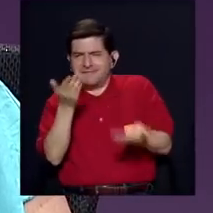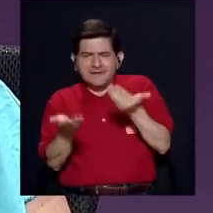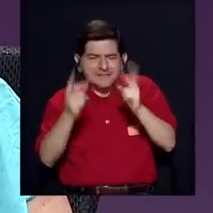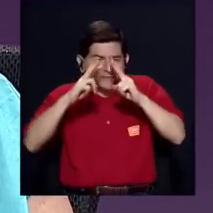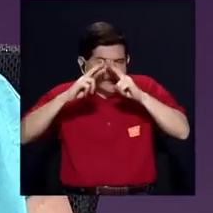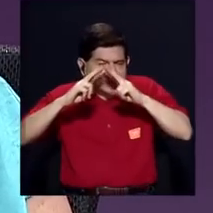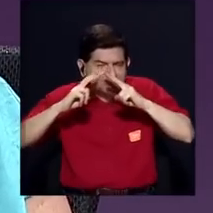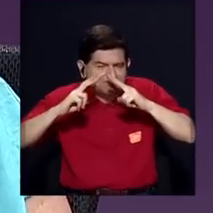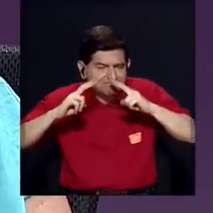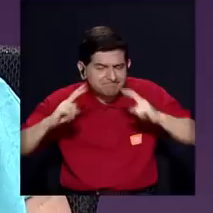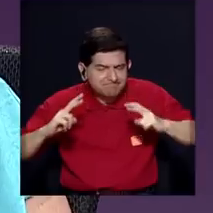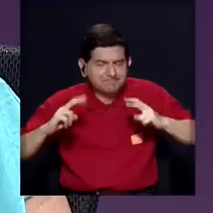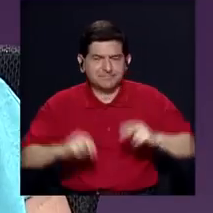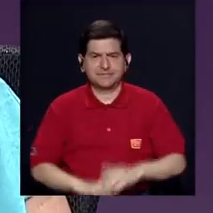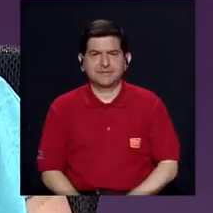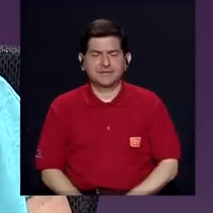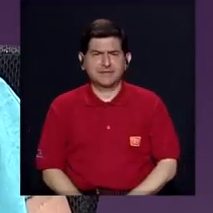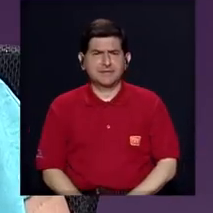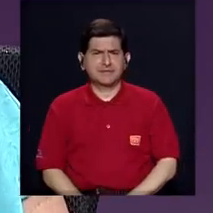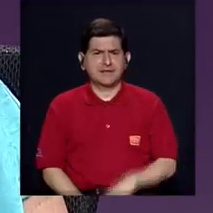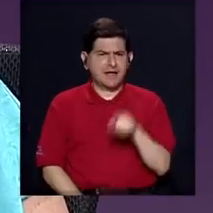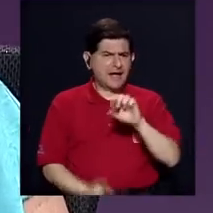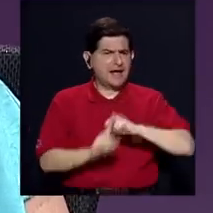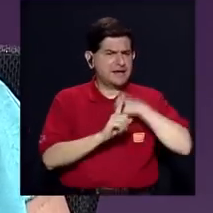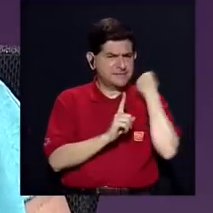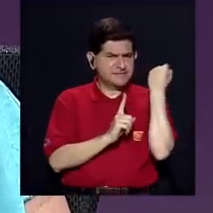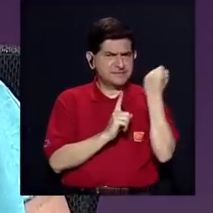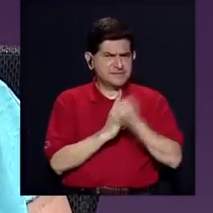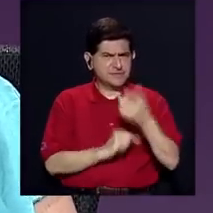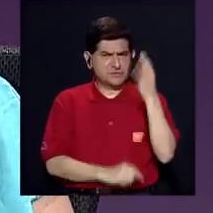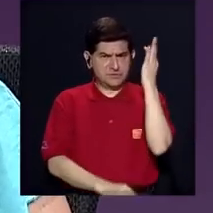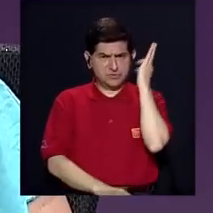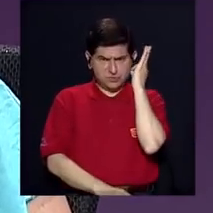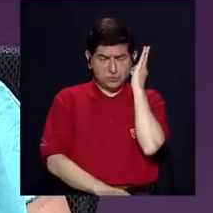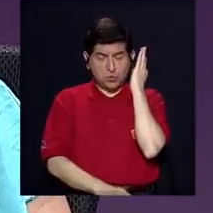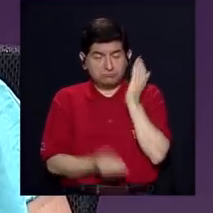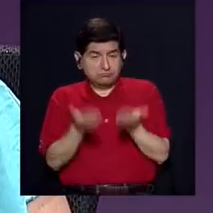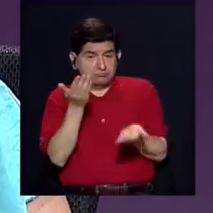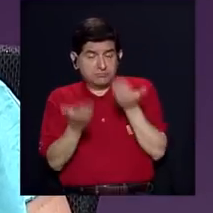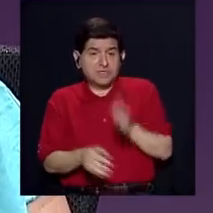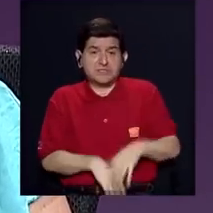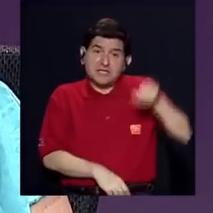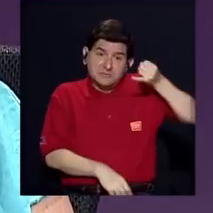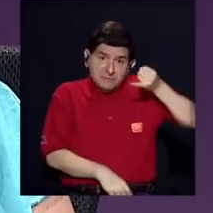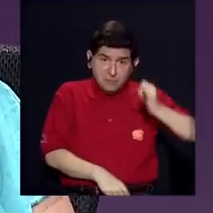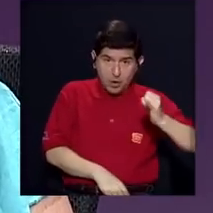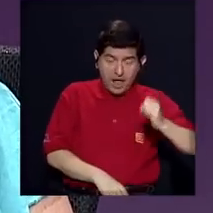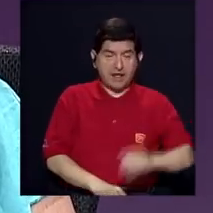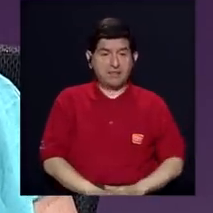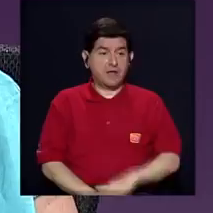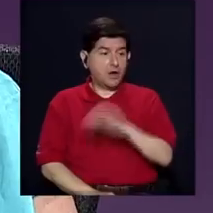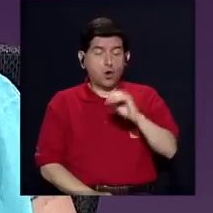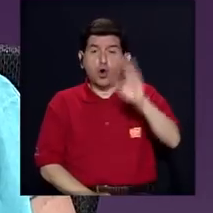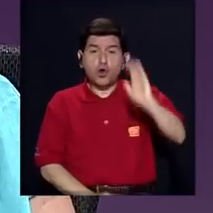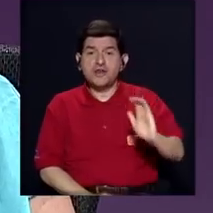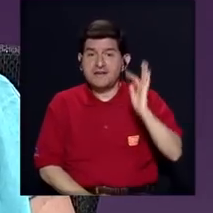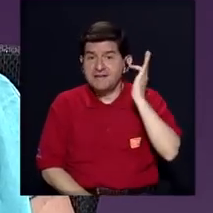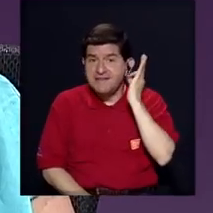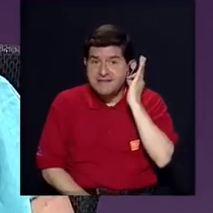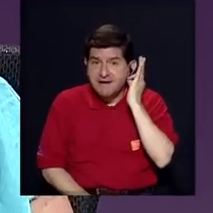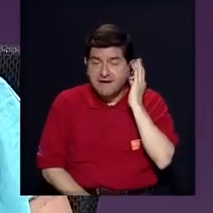analizar si efectivamente las condiciones de una mujer digamos que fue violada que es una niña